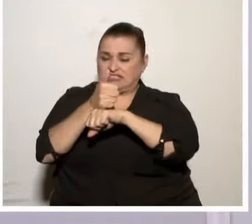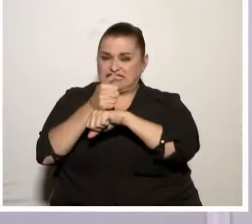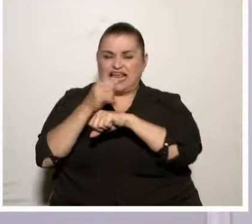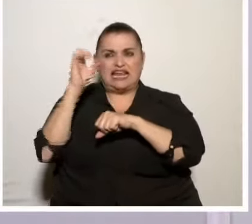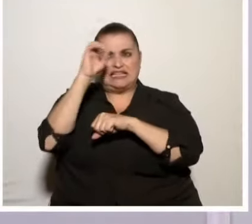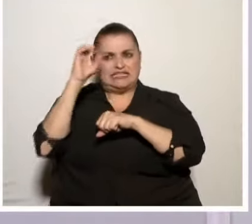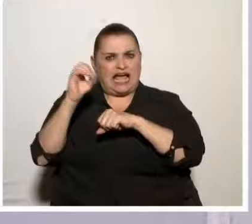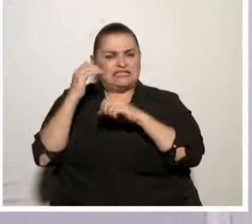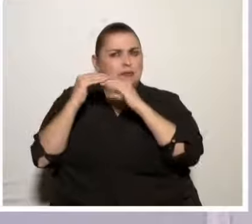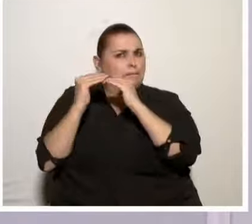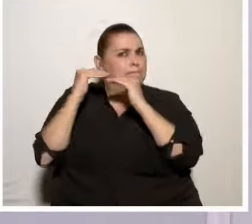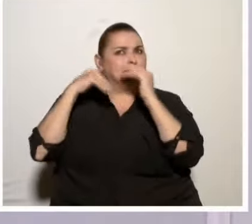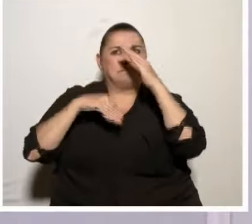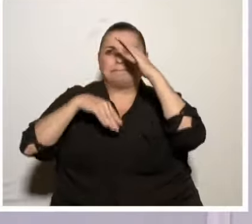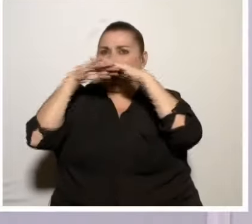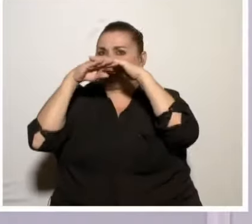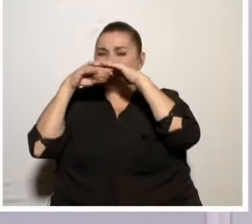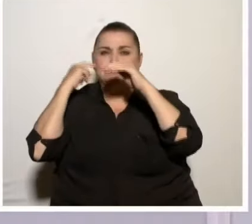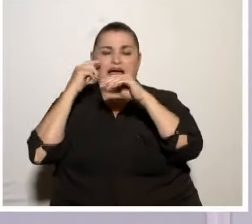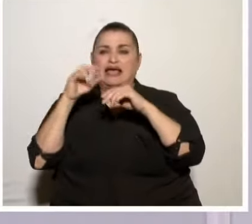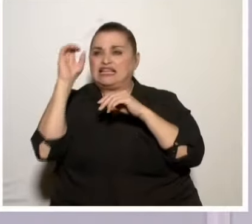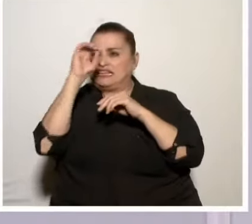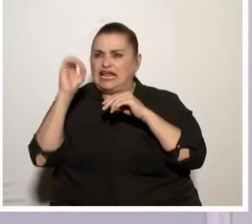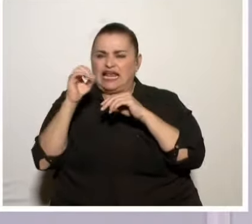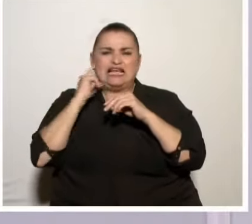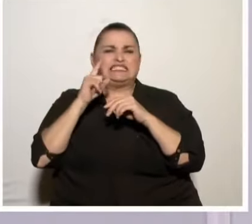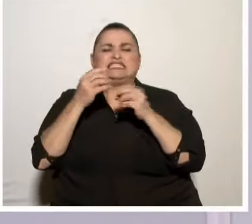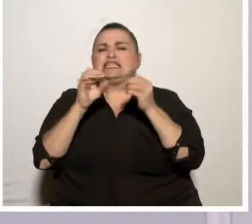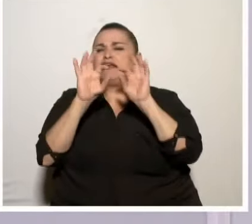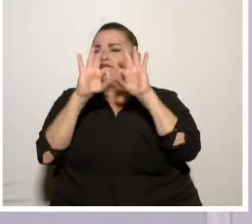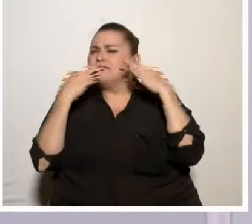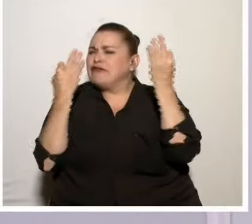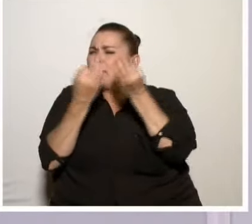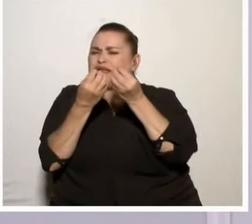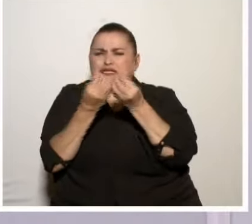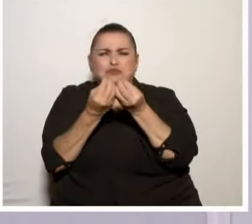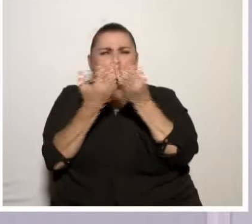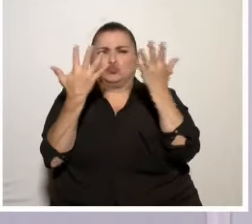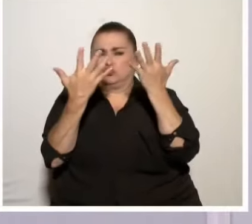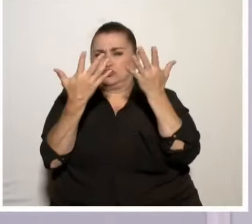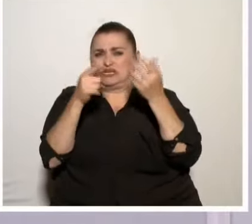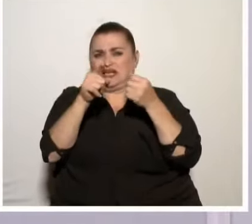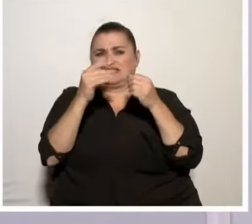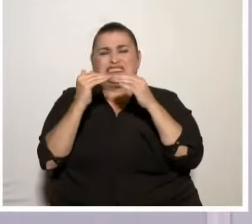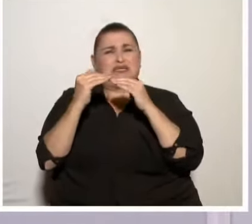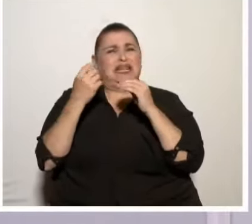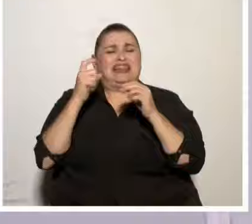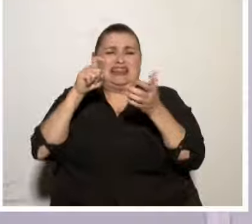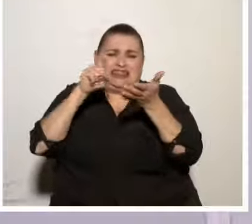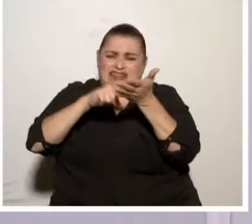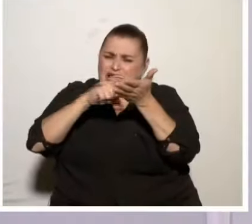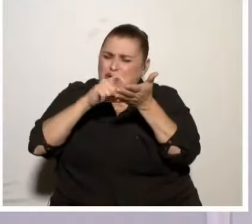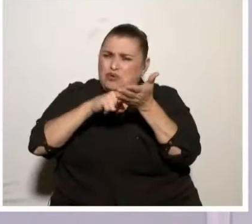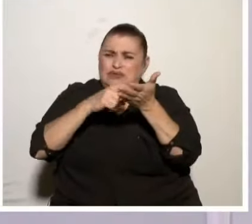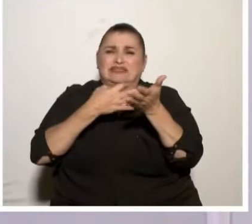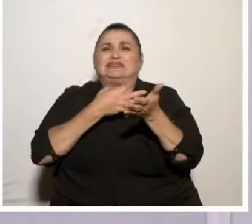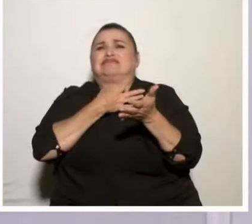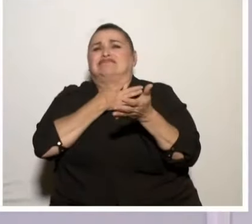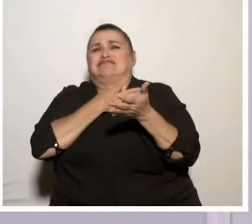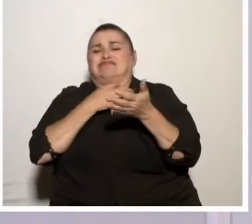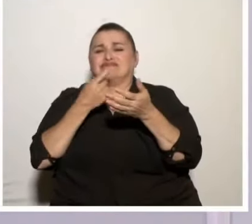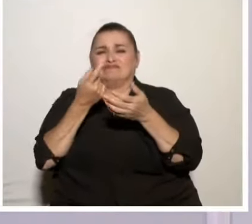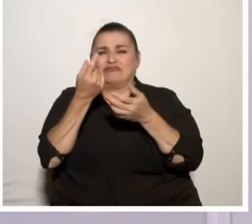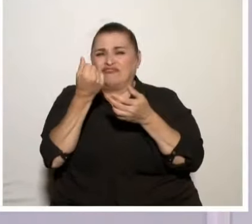máximas de intereses y sacar a muchísimas familias que estaban sobreendeudadas en esclavitud